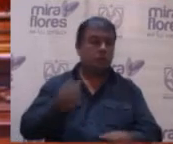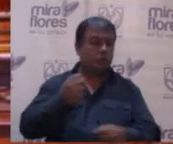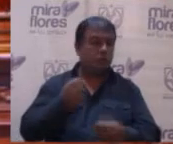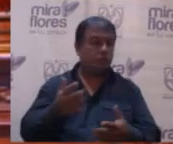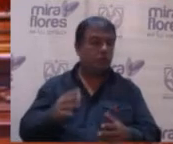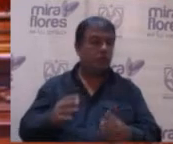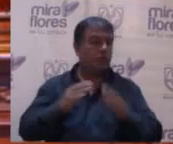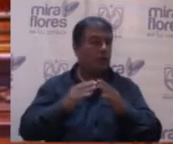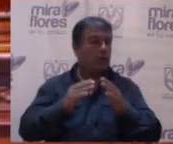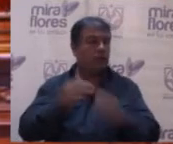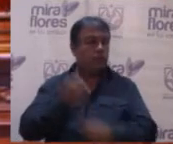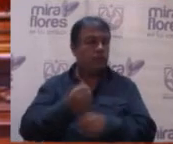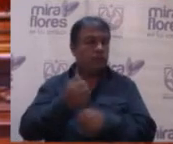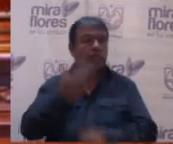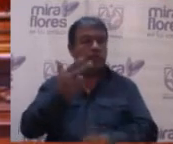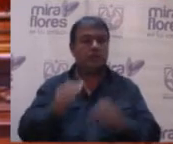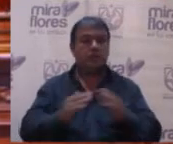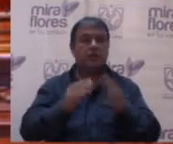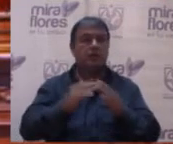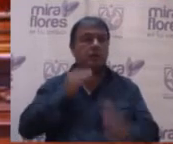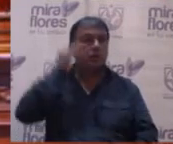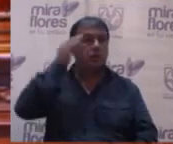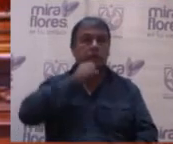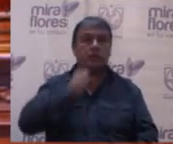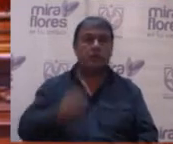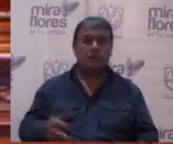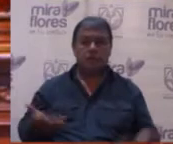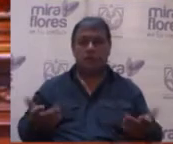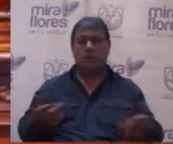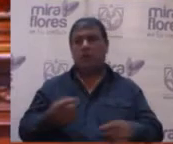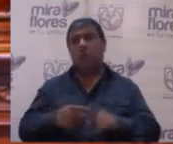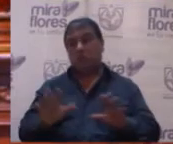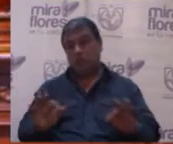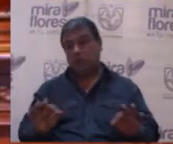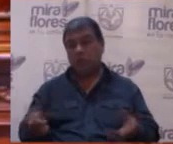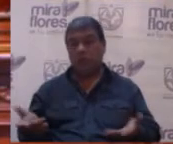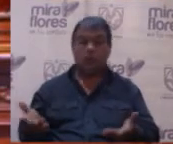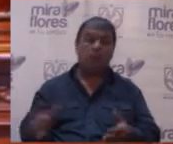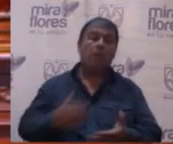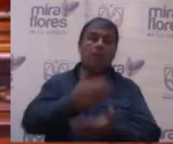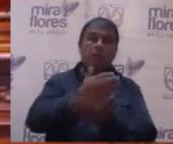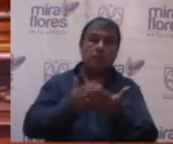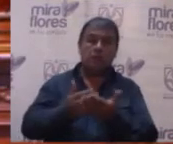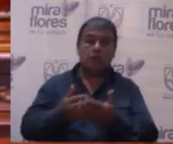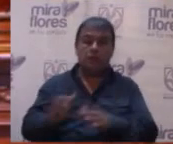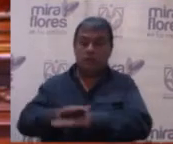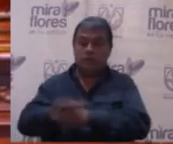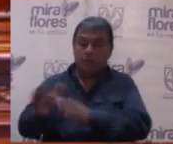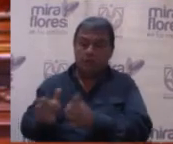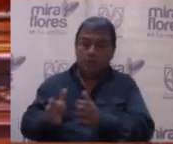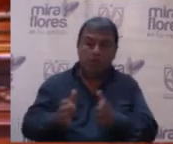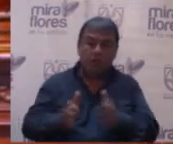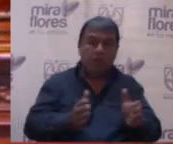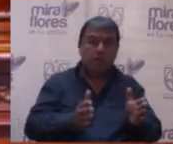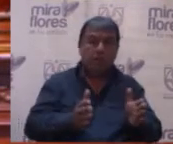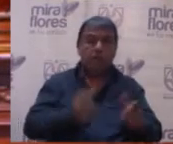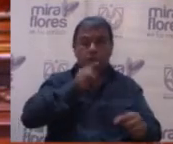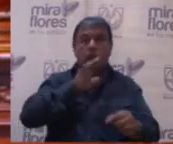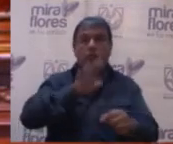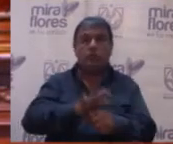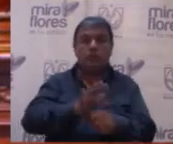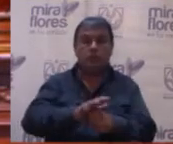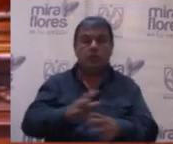operación 3 casas del adulto mayor. Sin perjuicio de eso, y como parte de una planificación y de un